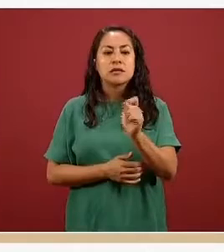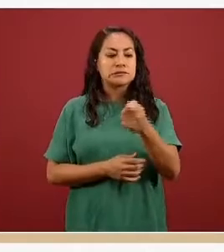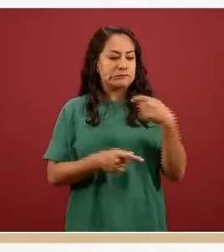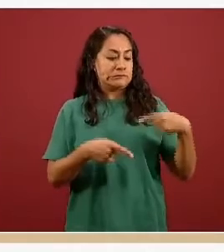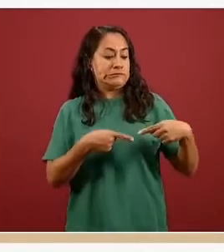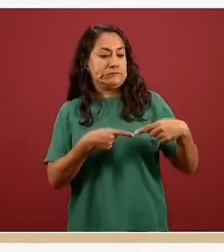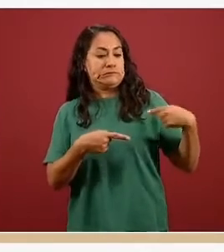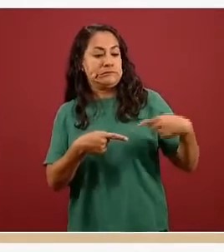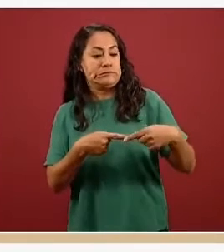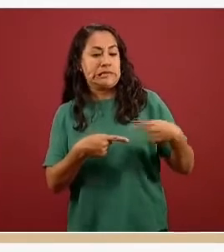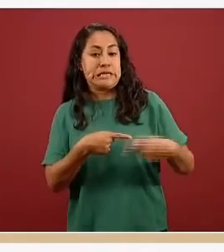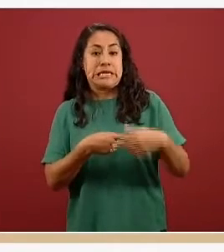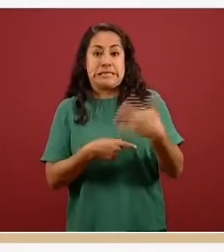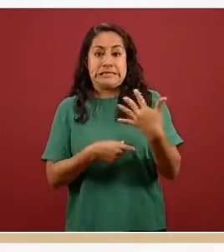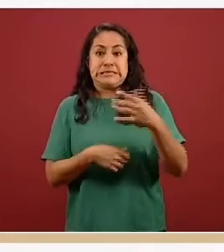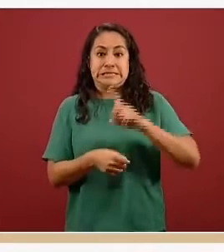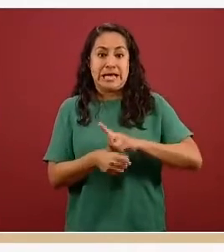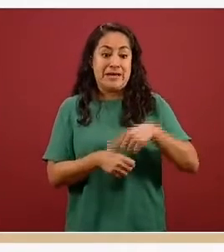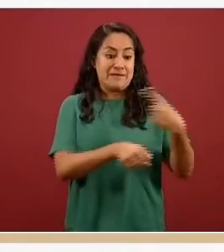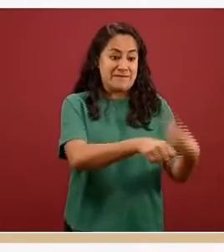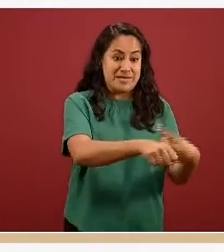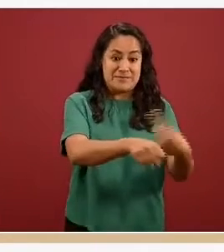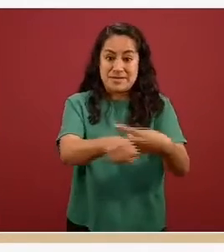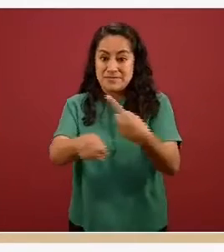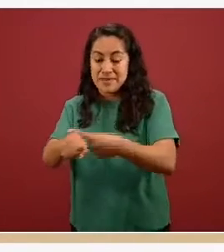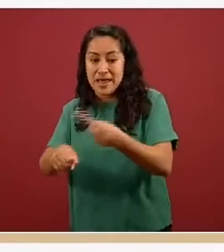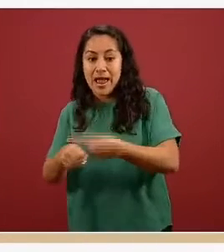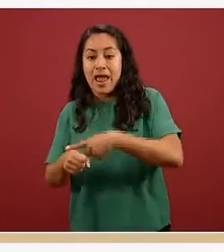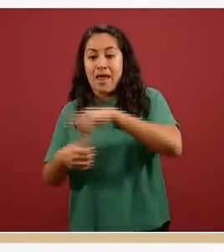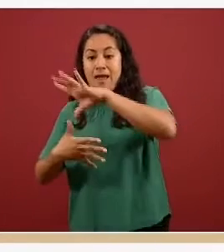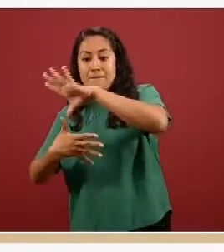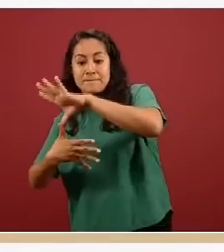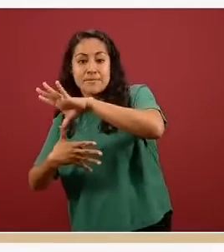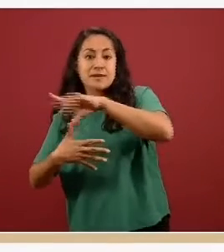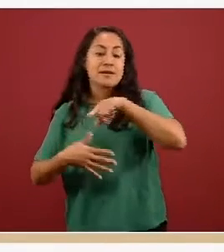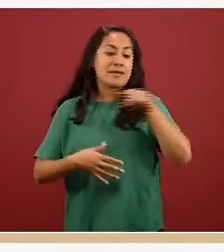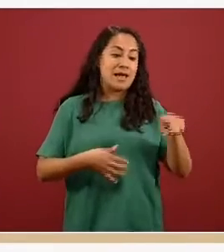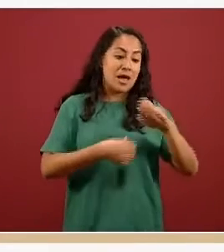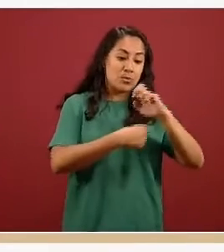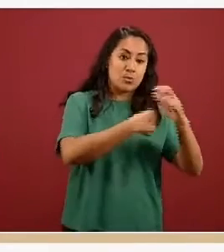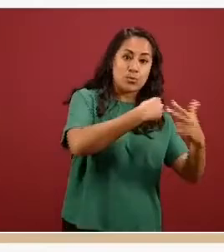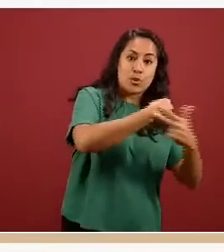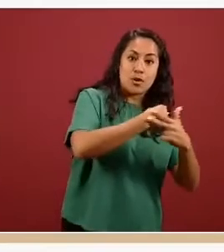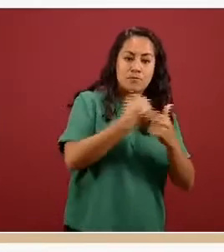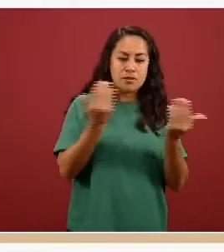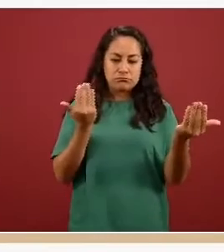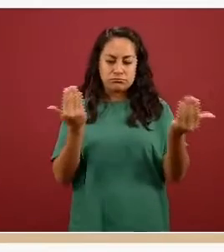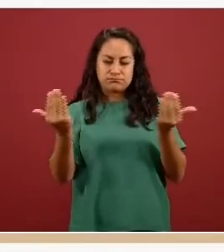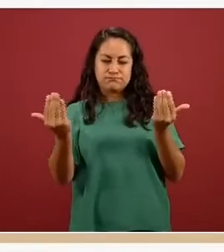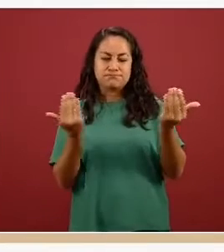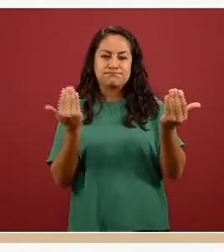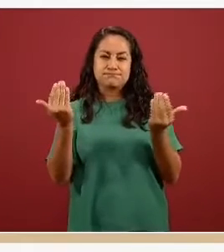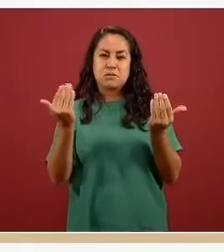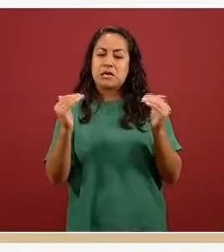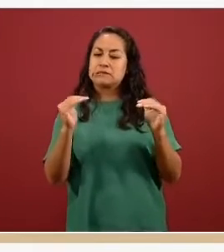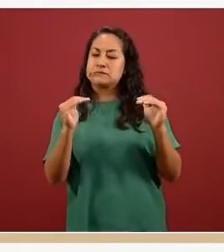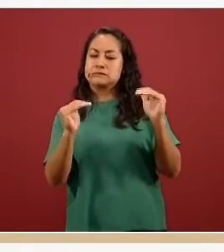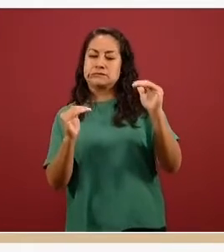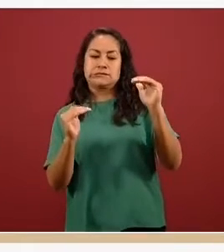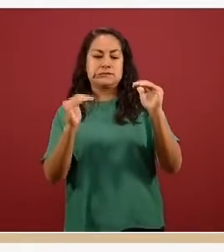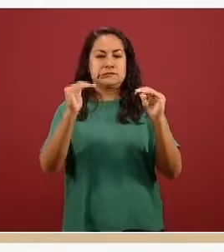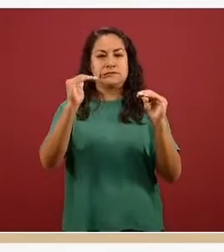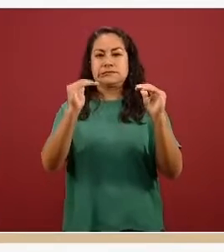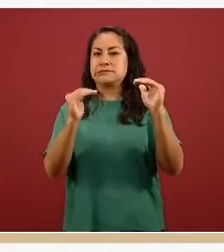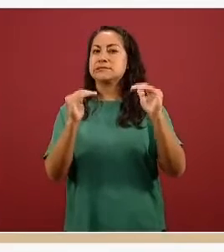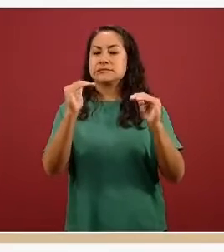días entre la región de las Américas y la región de Europa prácticamente mantiene una similitud, es decir, no se